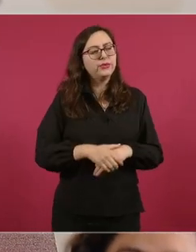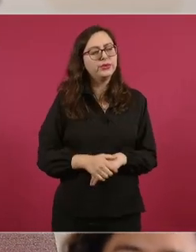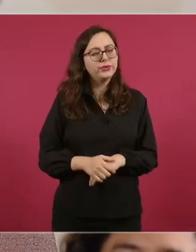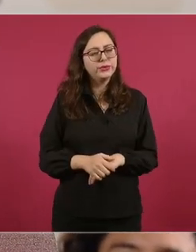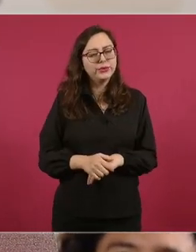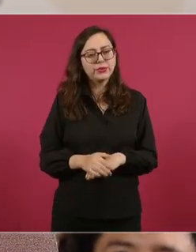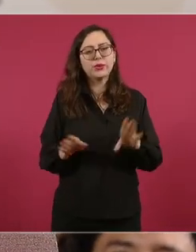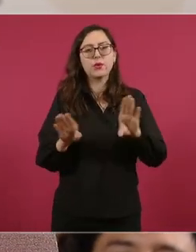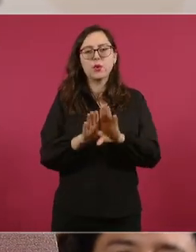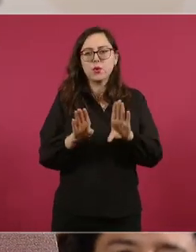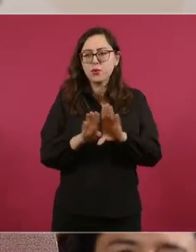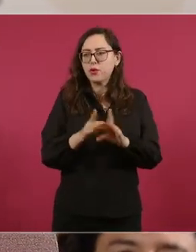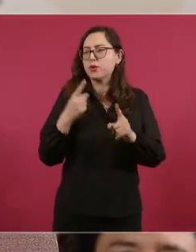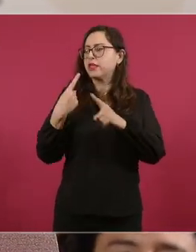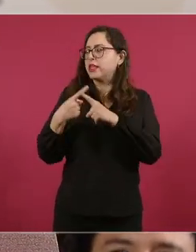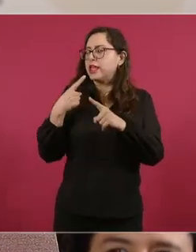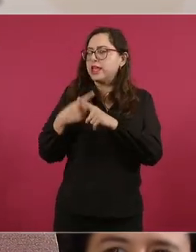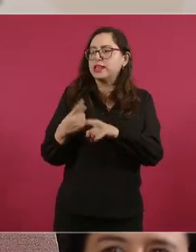¿Con quién habló?